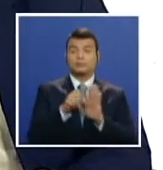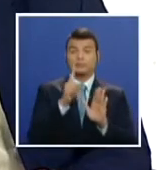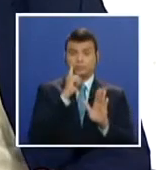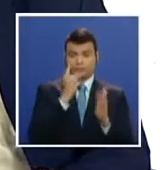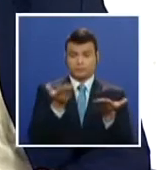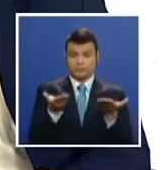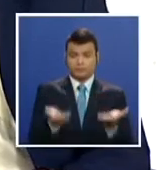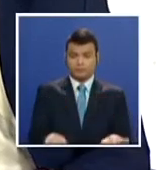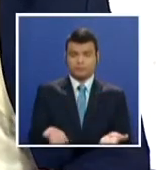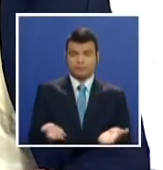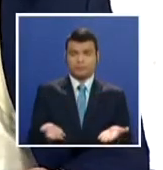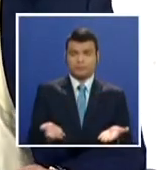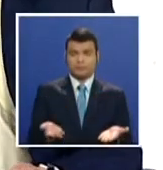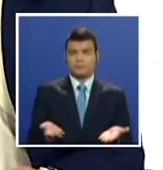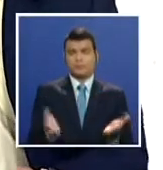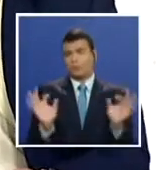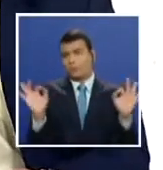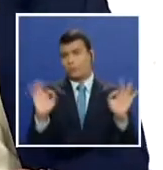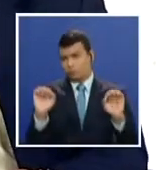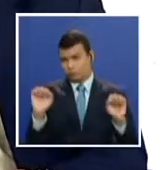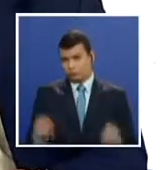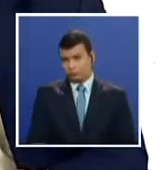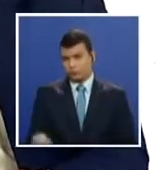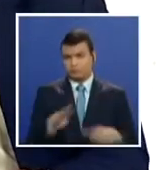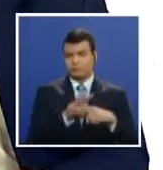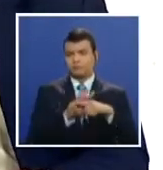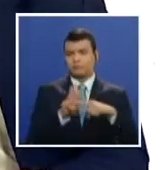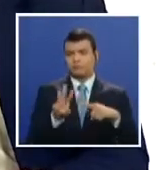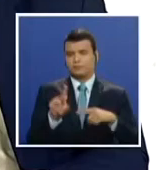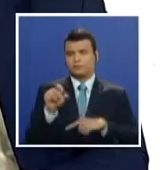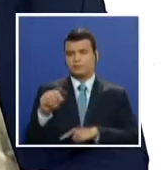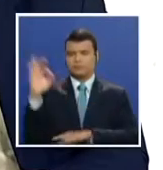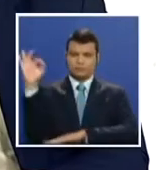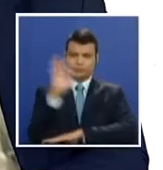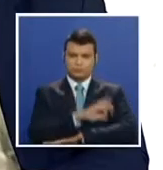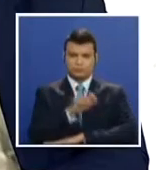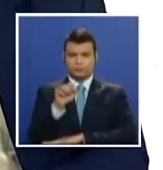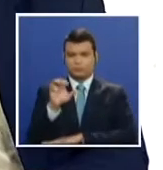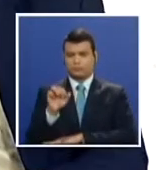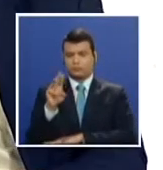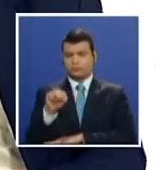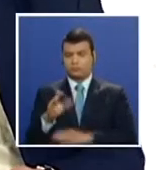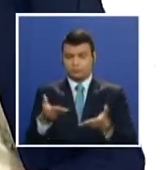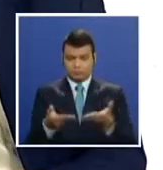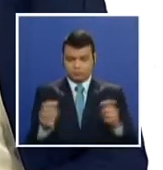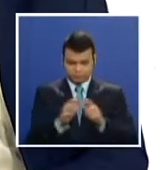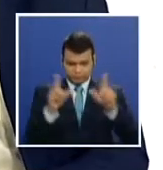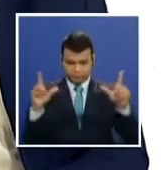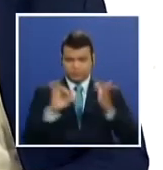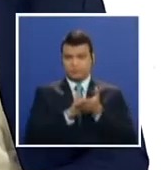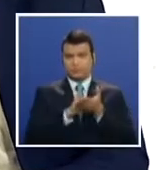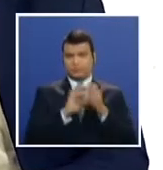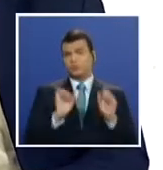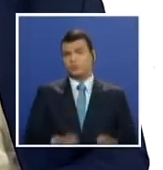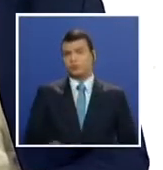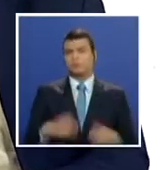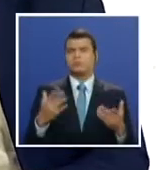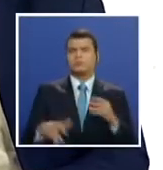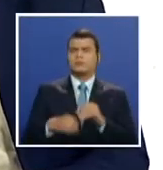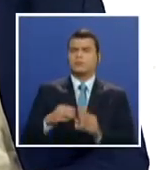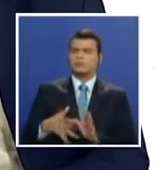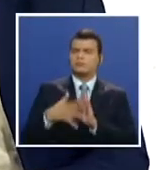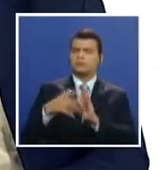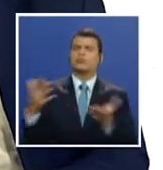en todas las redes sociales y puede ver nuestro programa en www.telecinco.es con este programa financiado por el fondo para el desarrollo de la